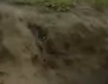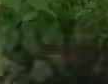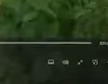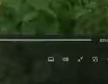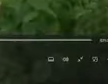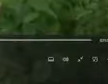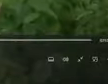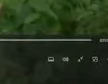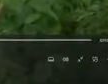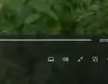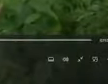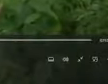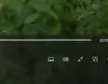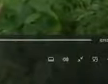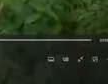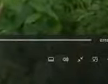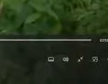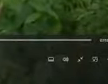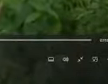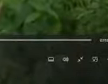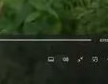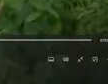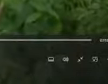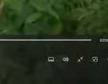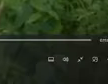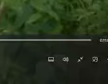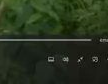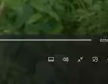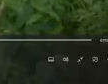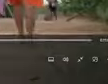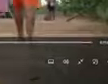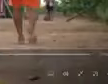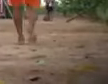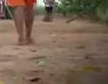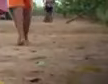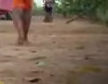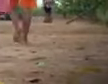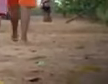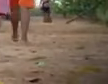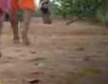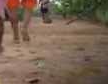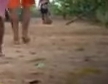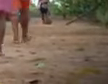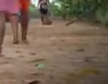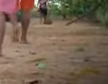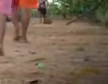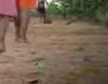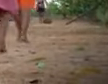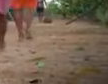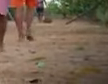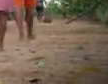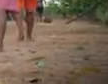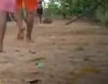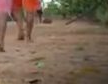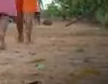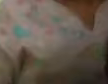162.760 en todo el departamento. A 31 de diciembre de 2022, Capresoca EPS cerró con un total